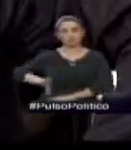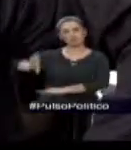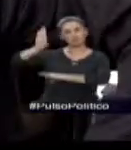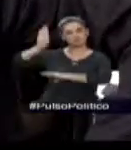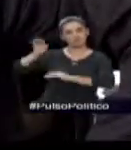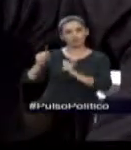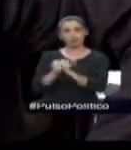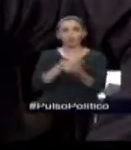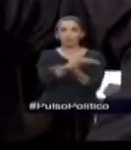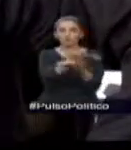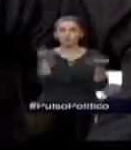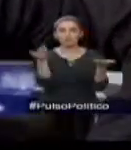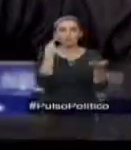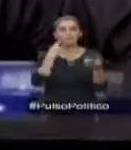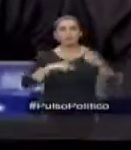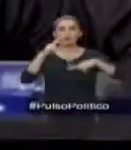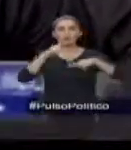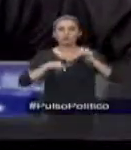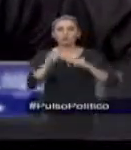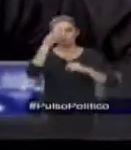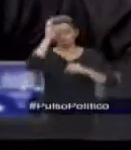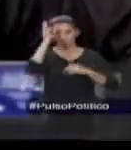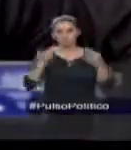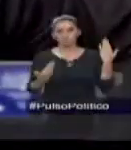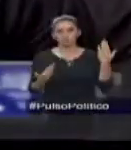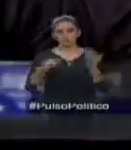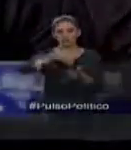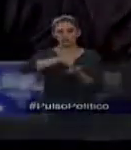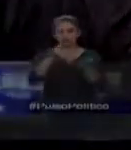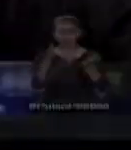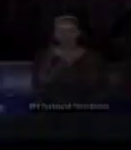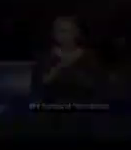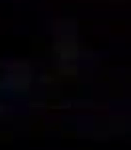con ustedes para construir una cultura política ciudadana que permita analizar